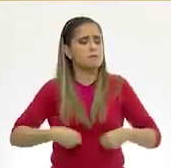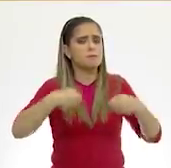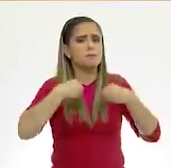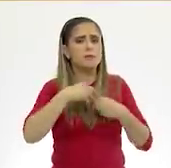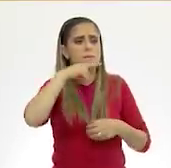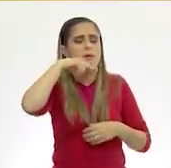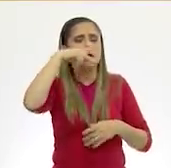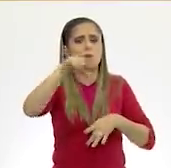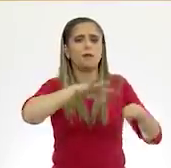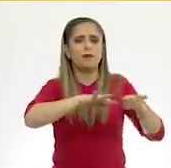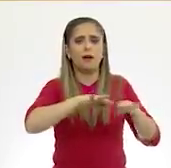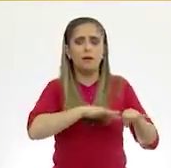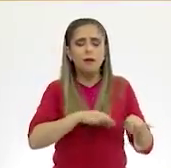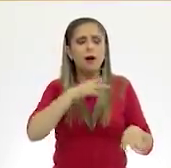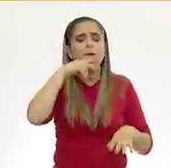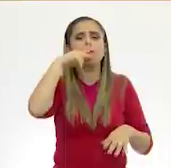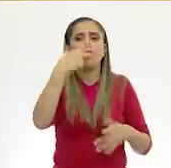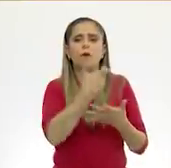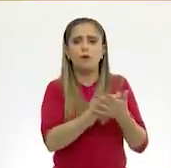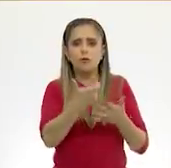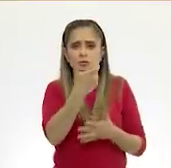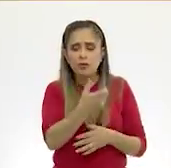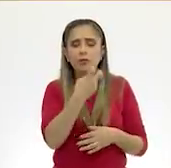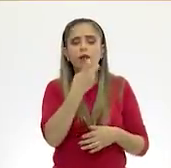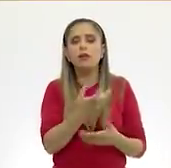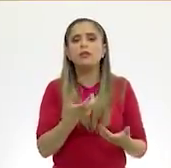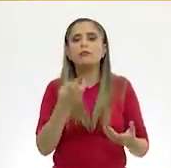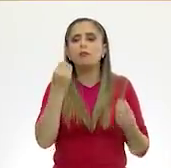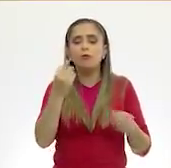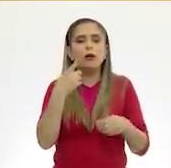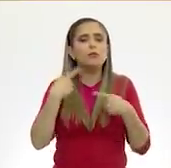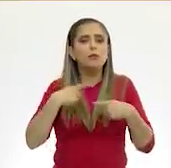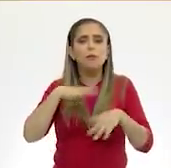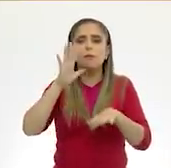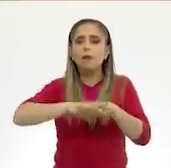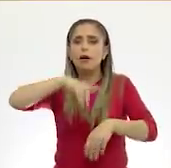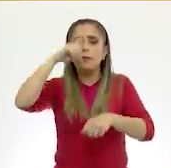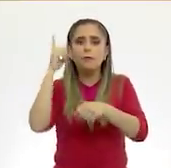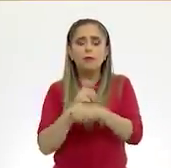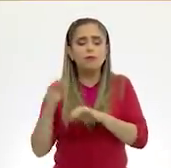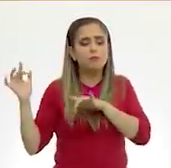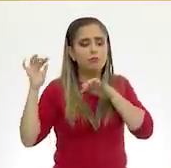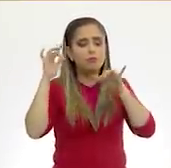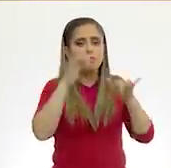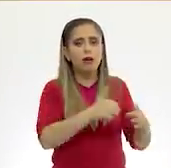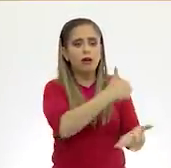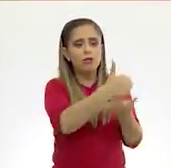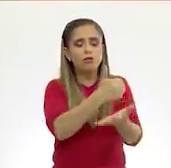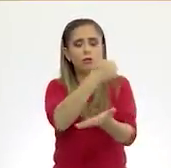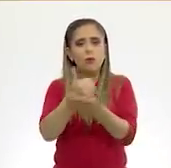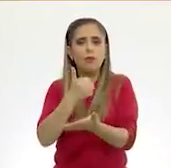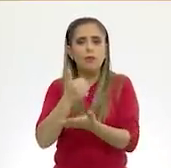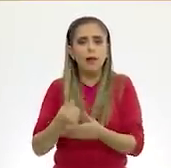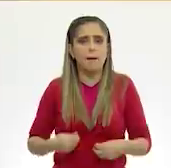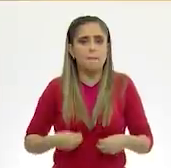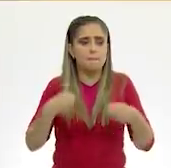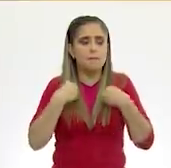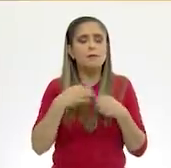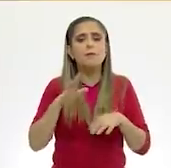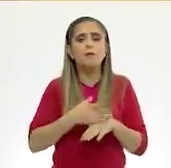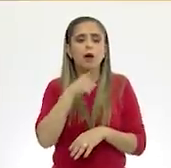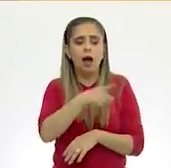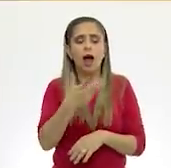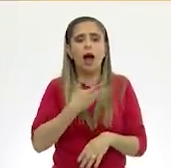Pues ahora comprendo que la población se concentra más en las zonas urbanas debido a que ahí es donde hay más